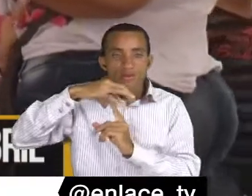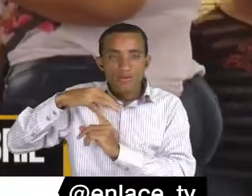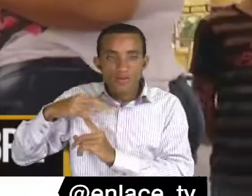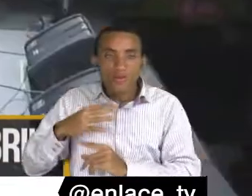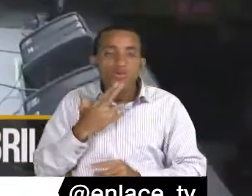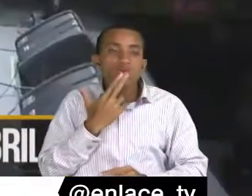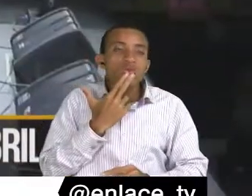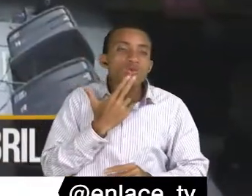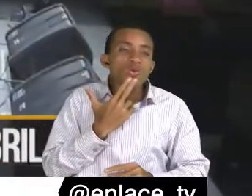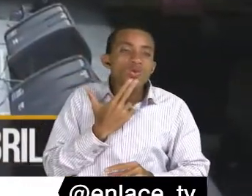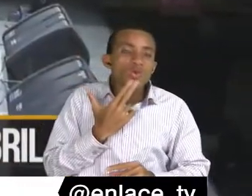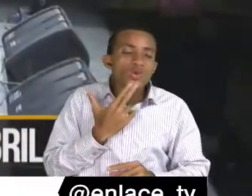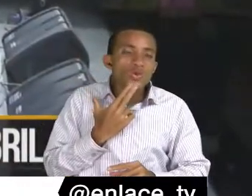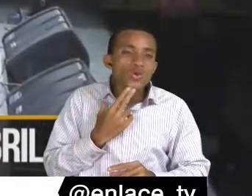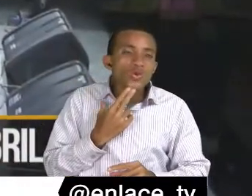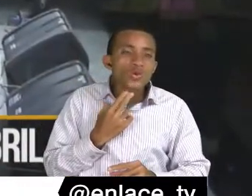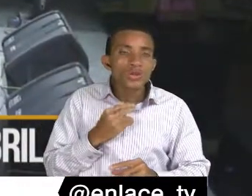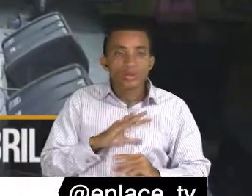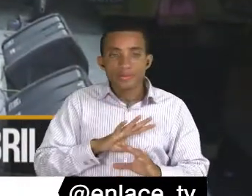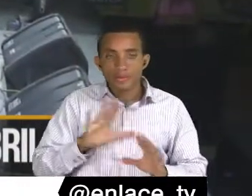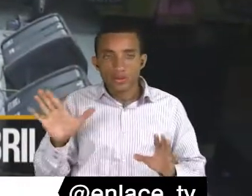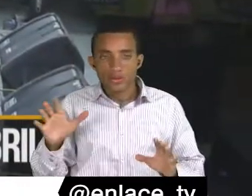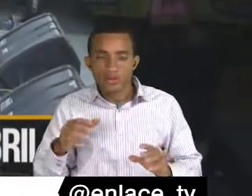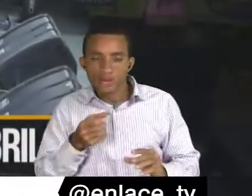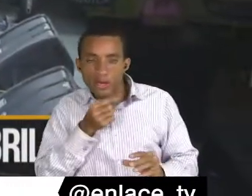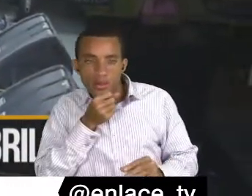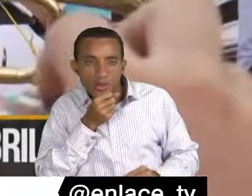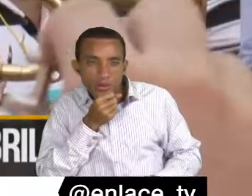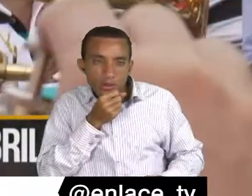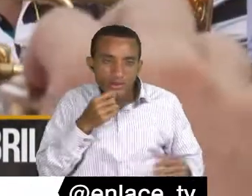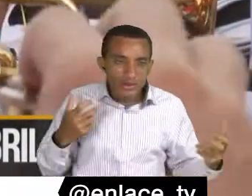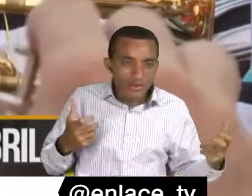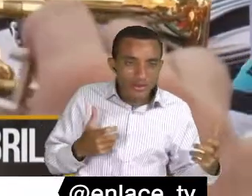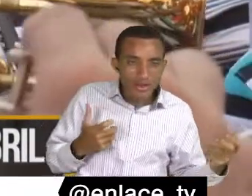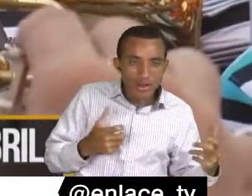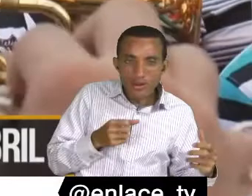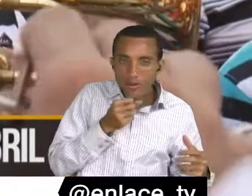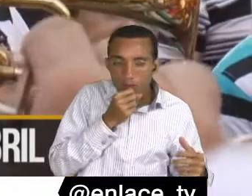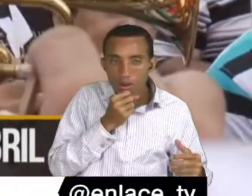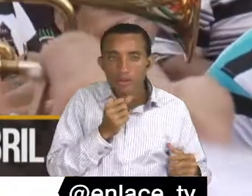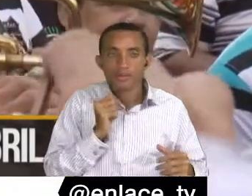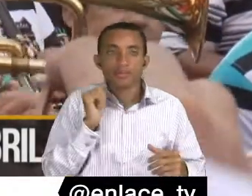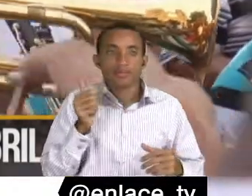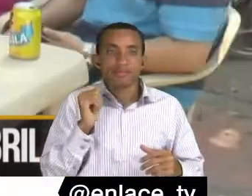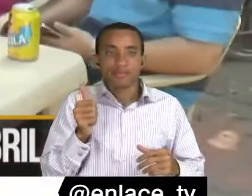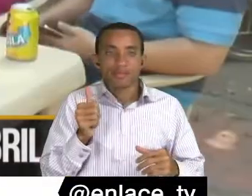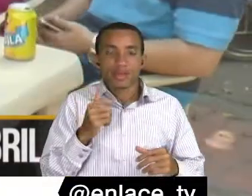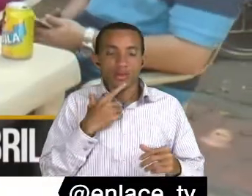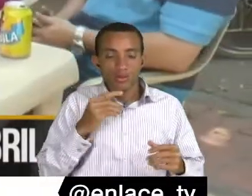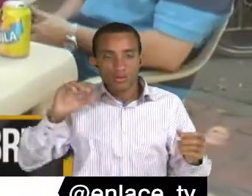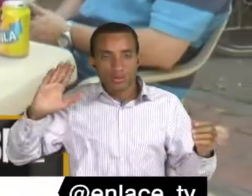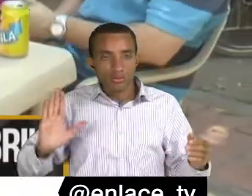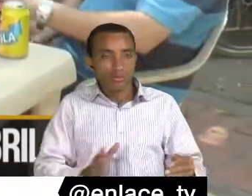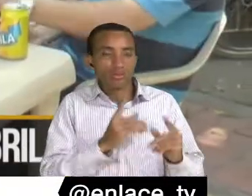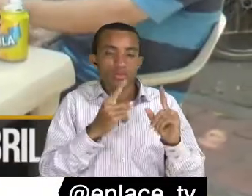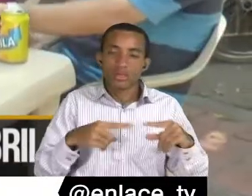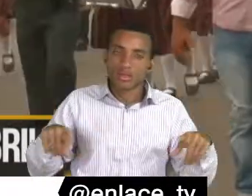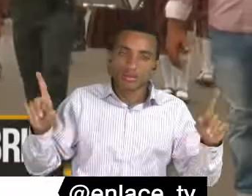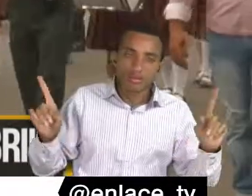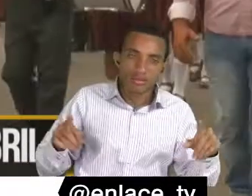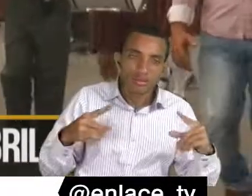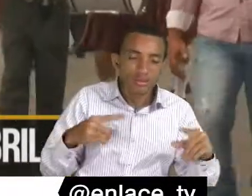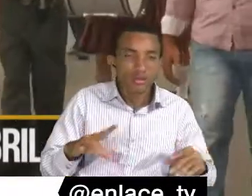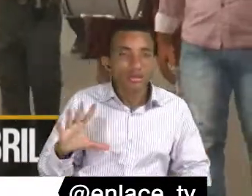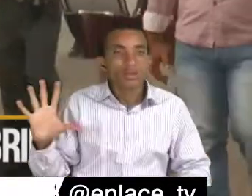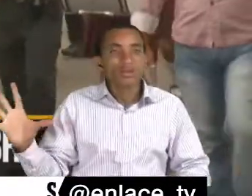al Festival Nacional de Piquería, Festival Nacional de Bandas Folclóricas, Festival Nacional del Bollo.